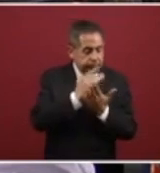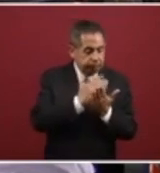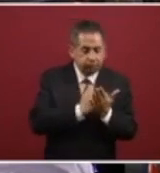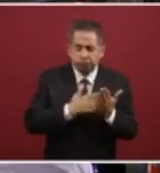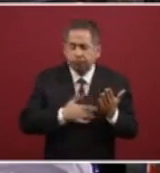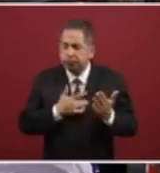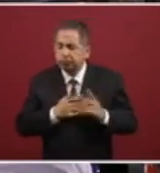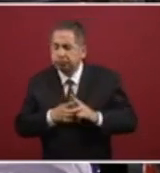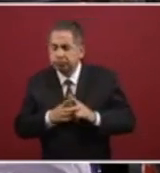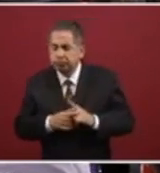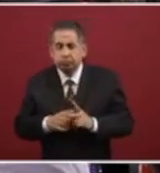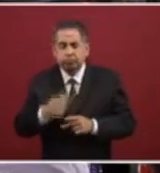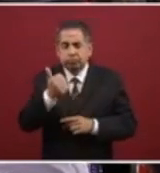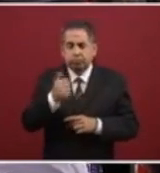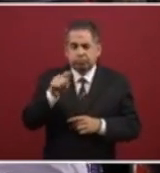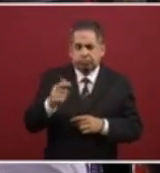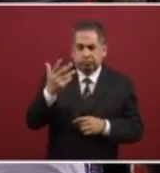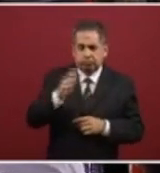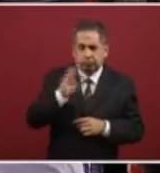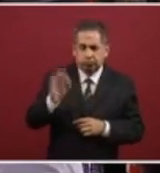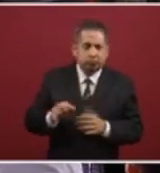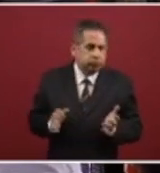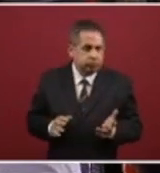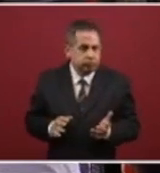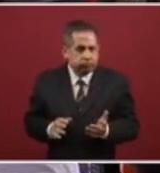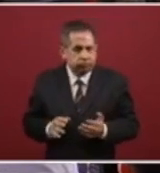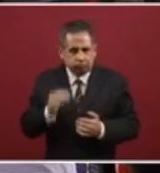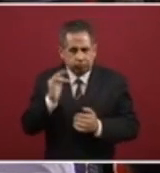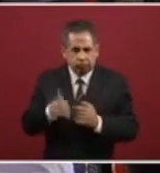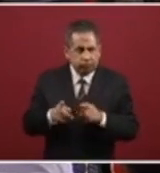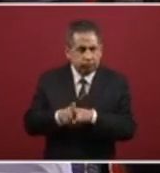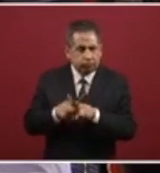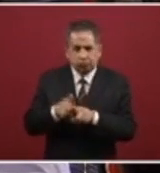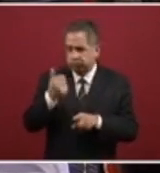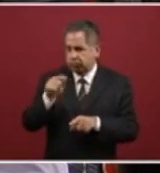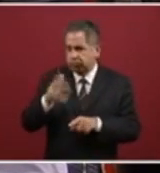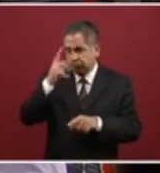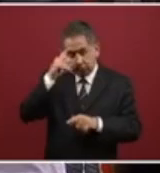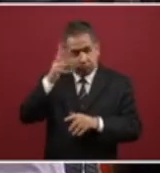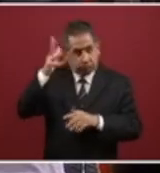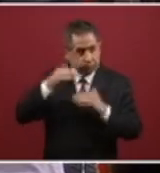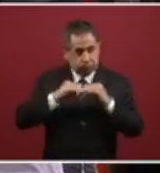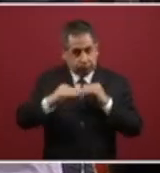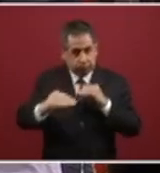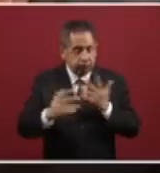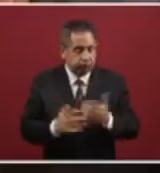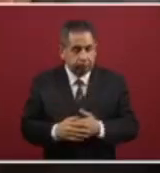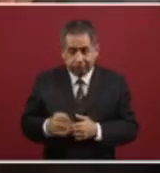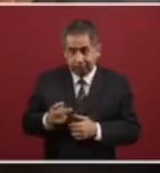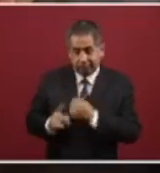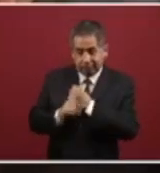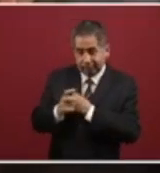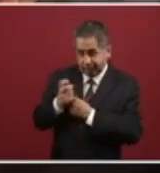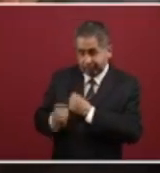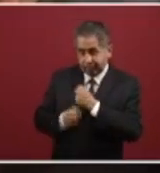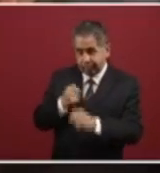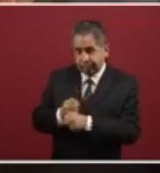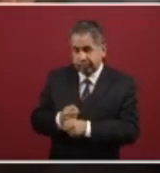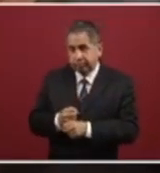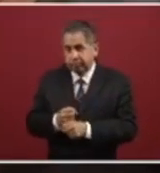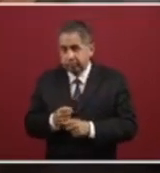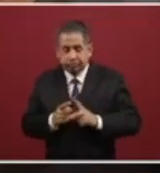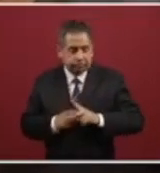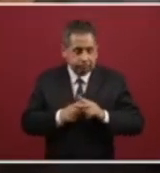estimación, 6.5, como en el desarrollo estabilizador. El problema es que este año pronosticamos, o